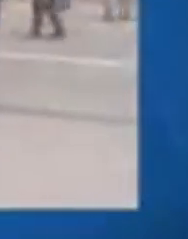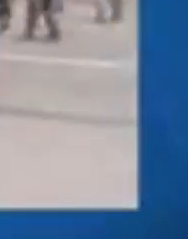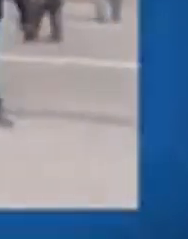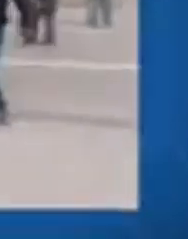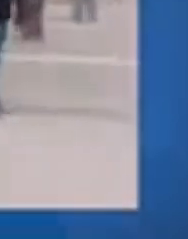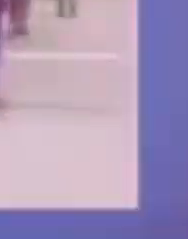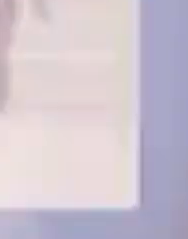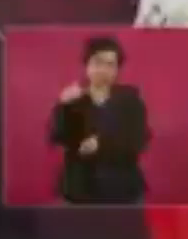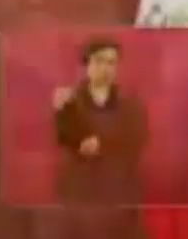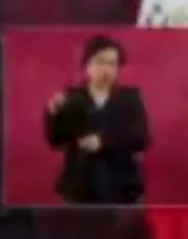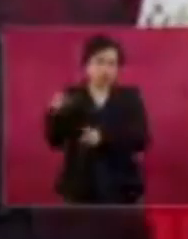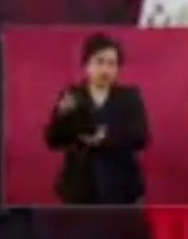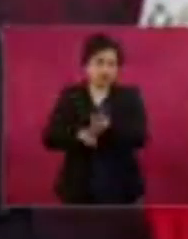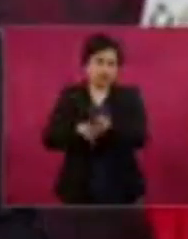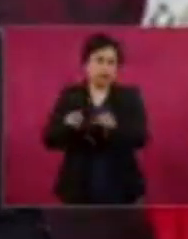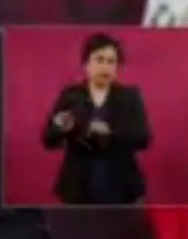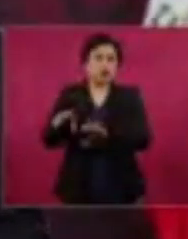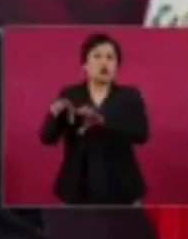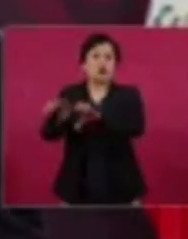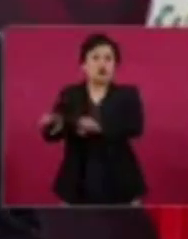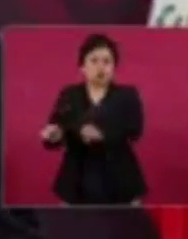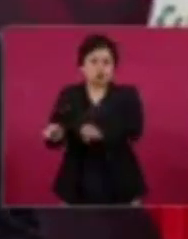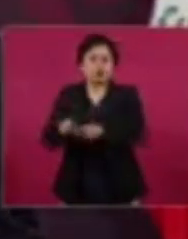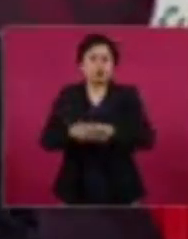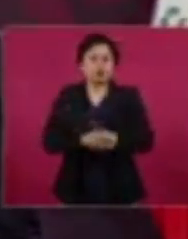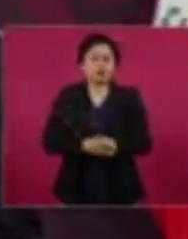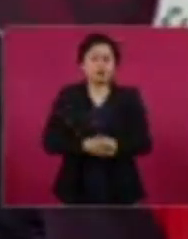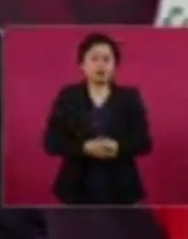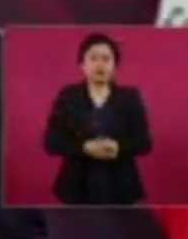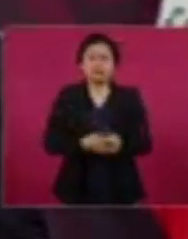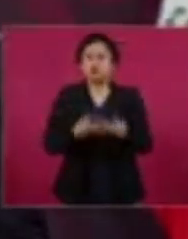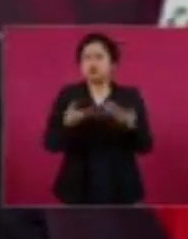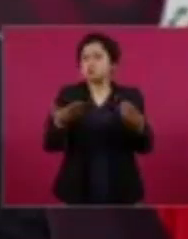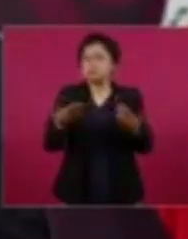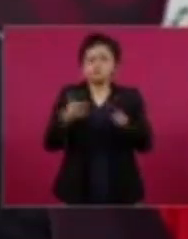quedaría impune. Y se va a continuar con